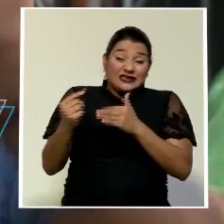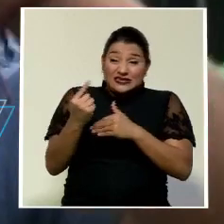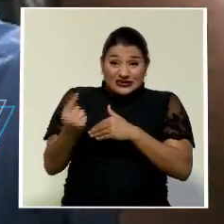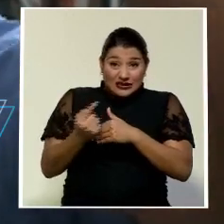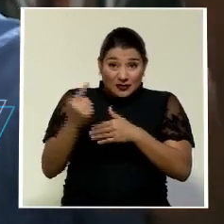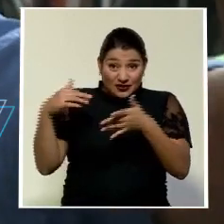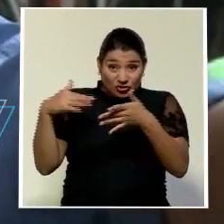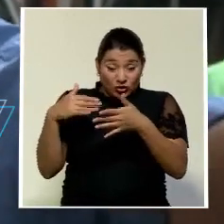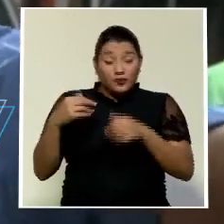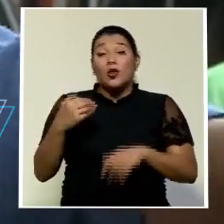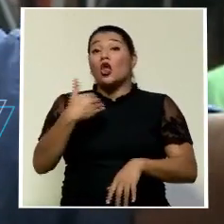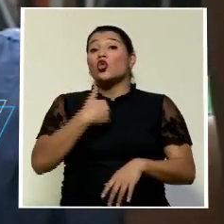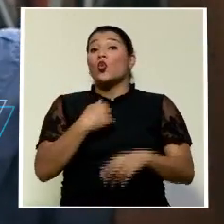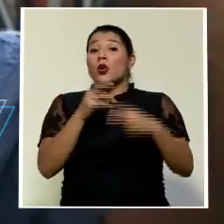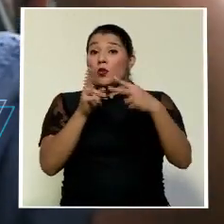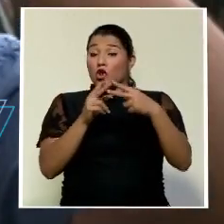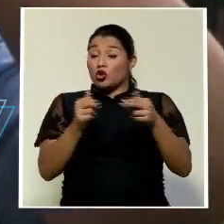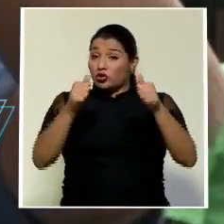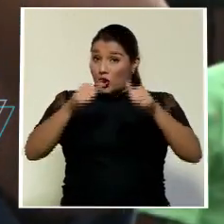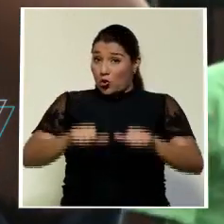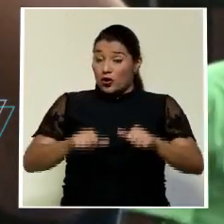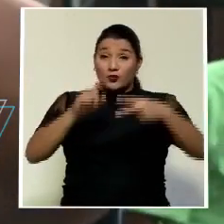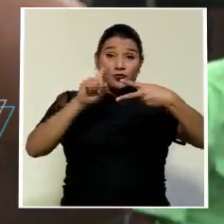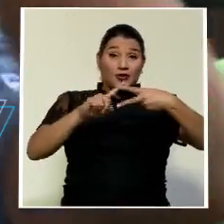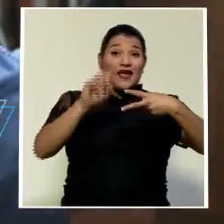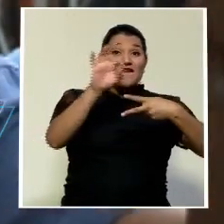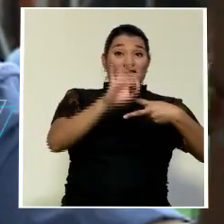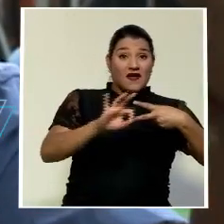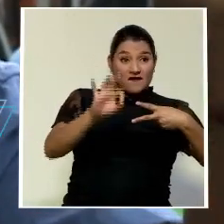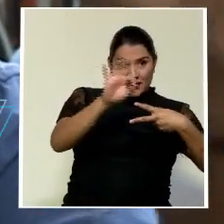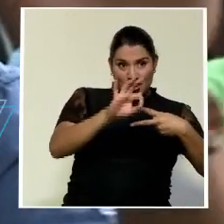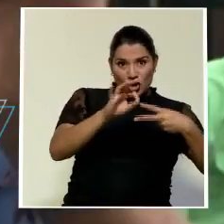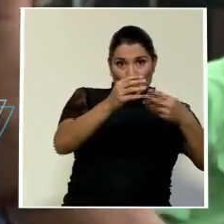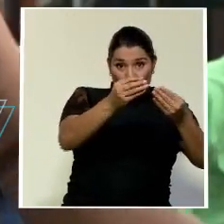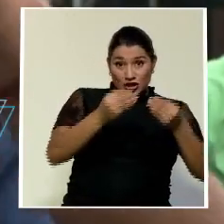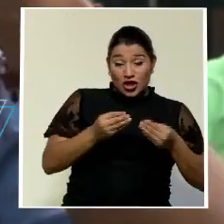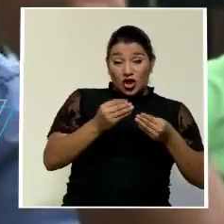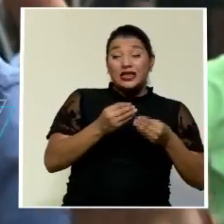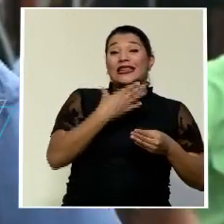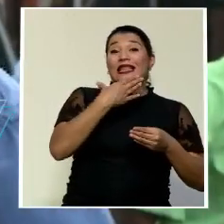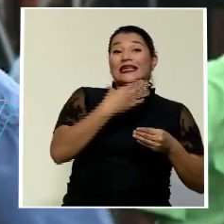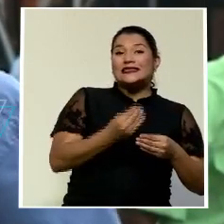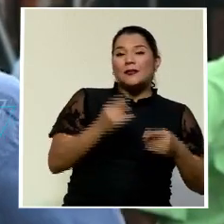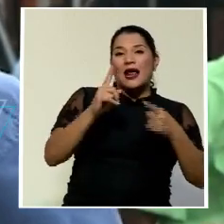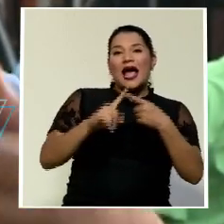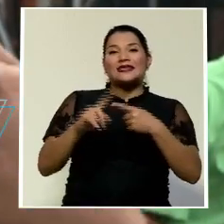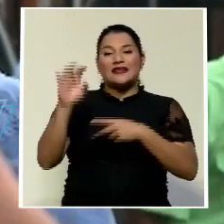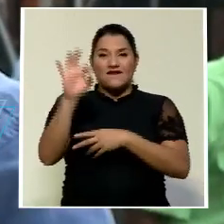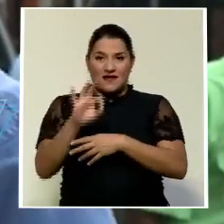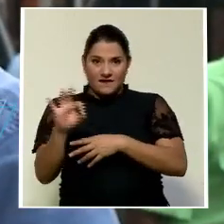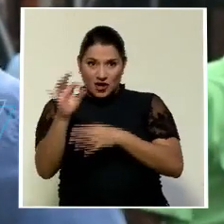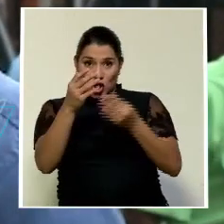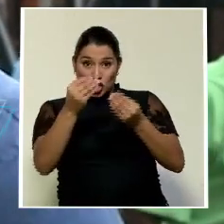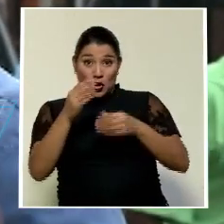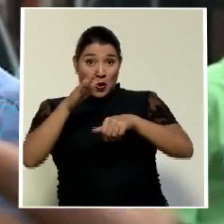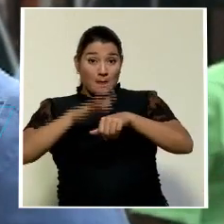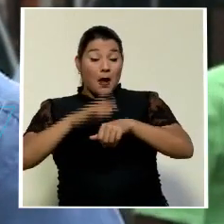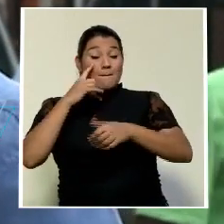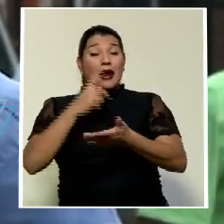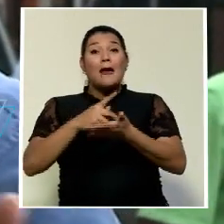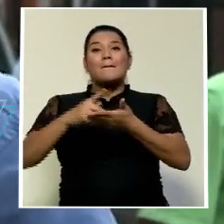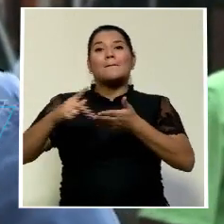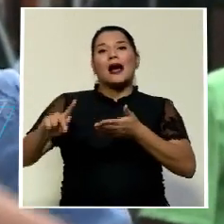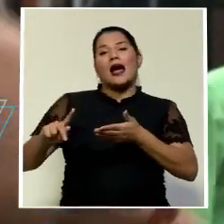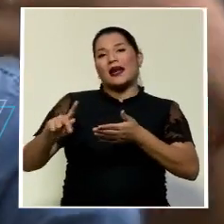que fue en febrero cuando nos dieron de diciembre a febrero, que fue para que pagáramos el canon, que pagáramos el marchamo junto con el